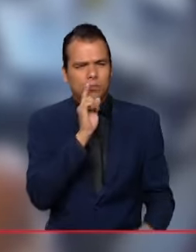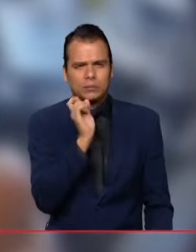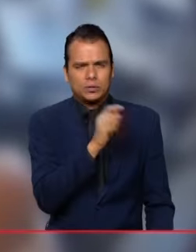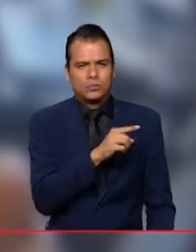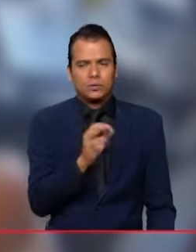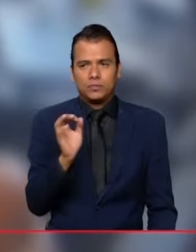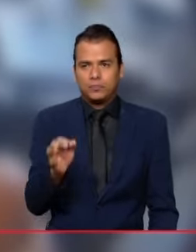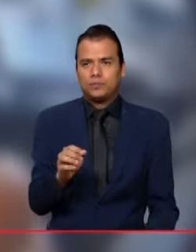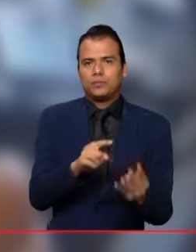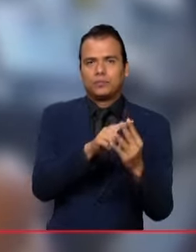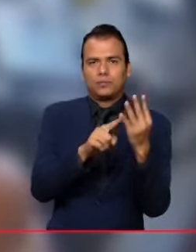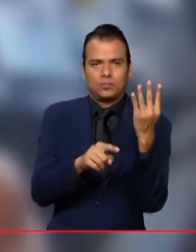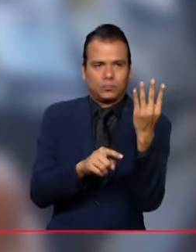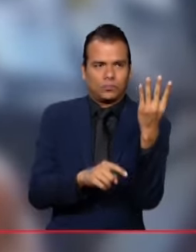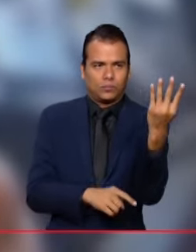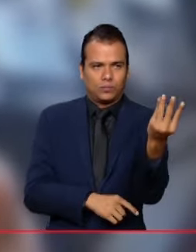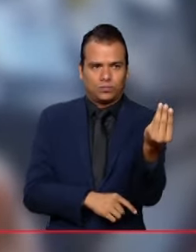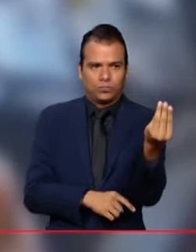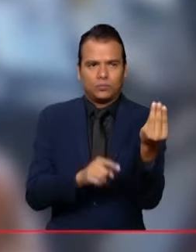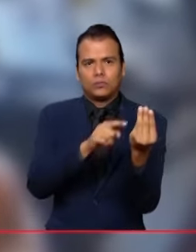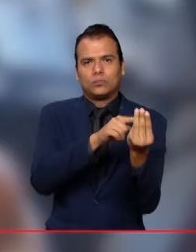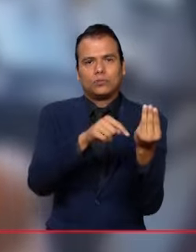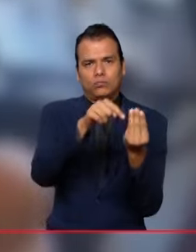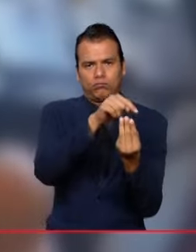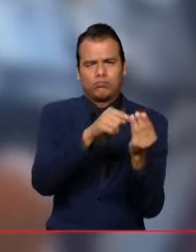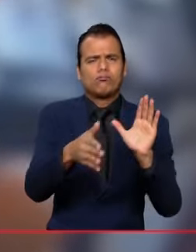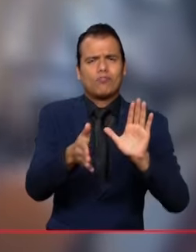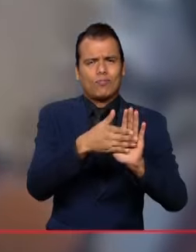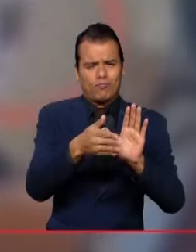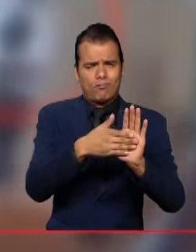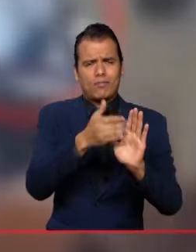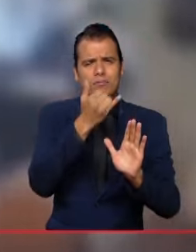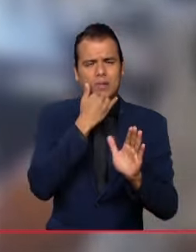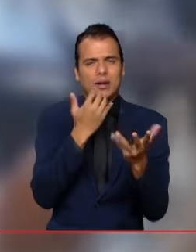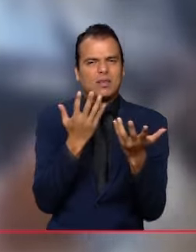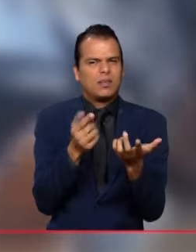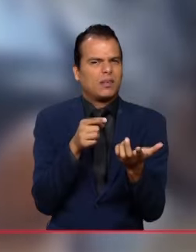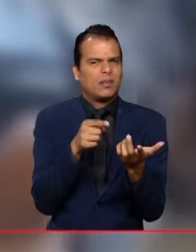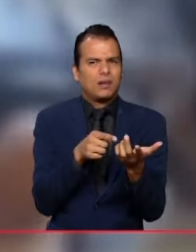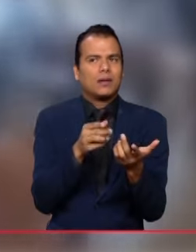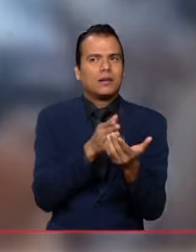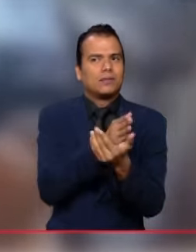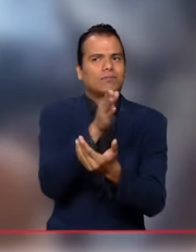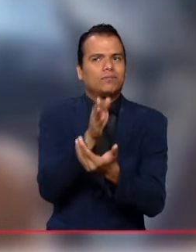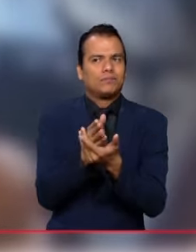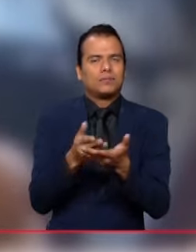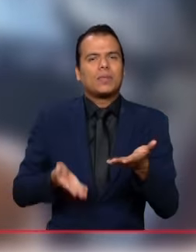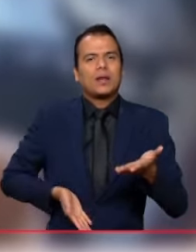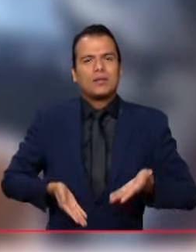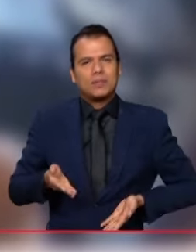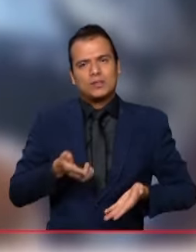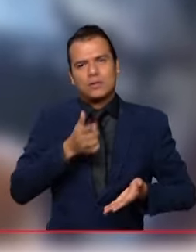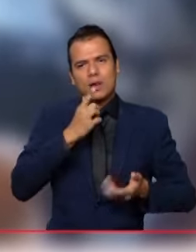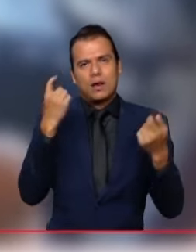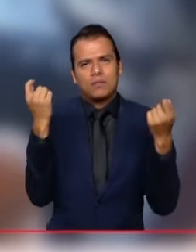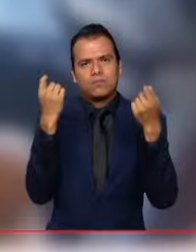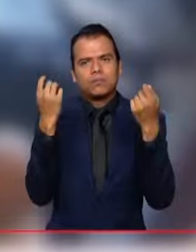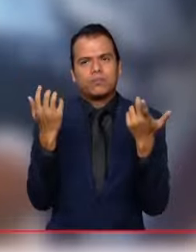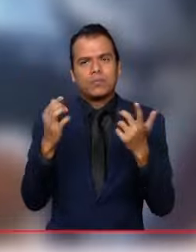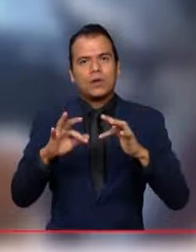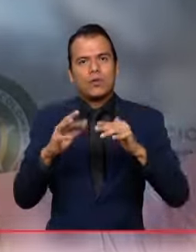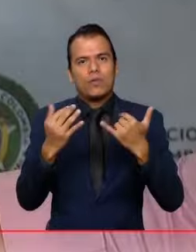casos, 4 personas fueron capturados en flagrancia cuando intentaban hurtar un establecimiento de licores en el barrio El Guaval, y